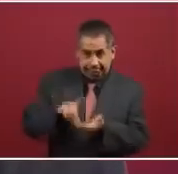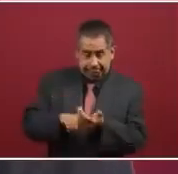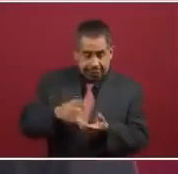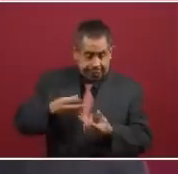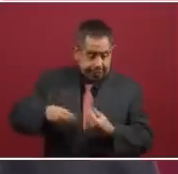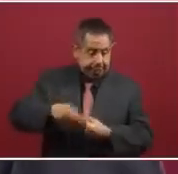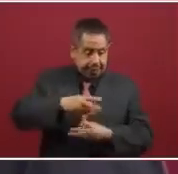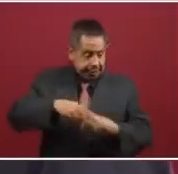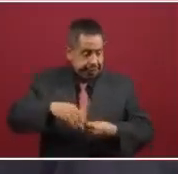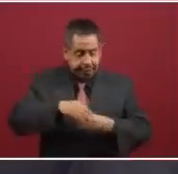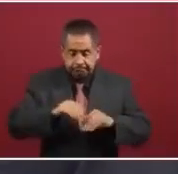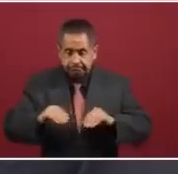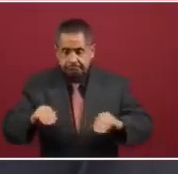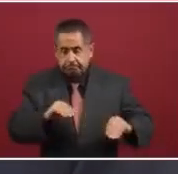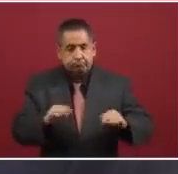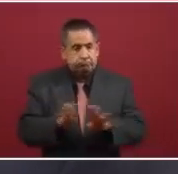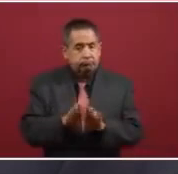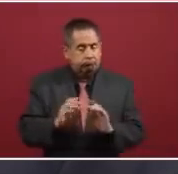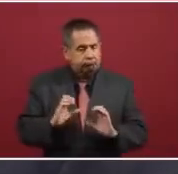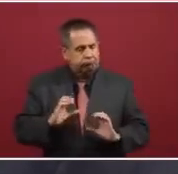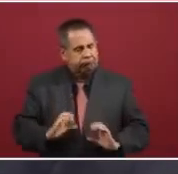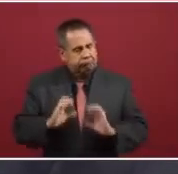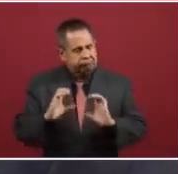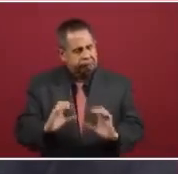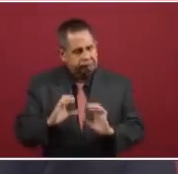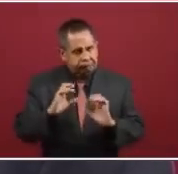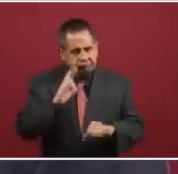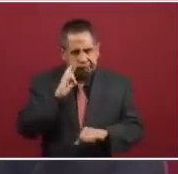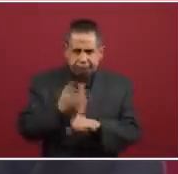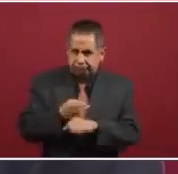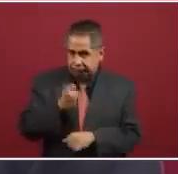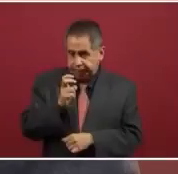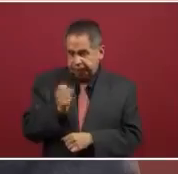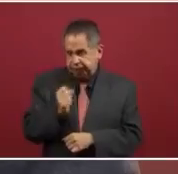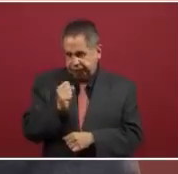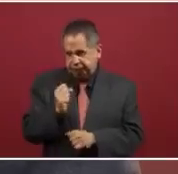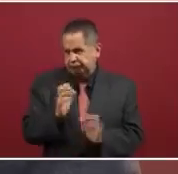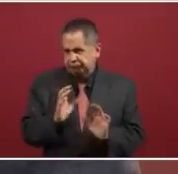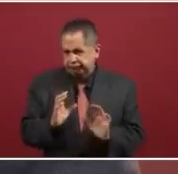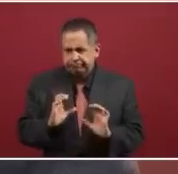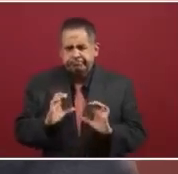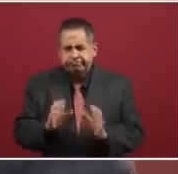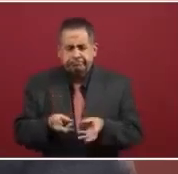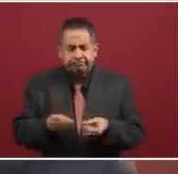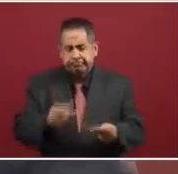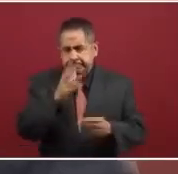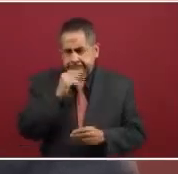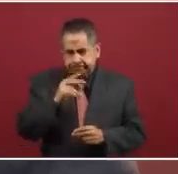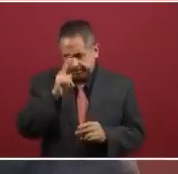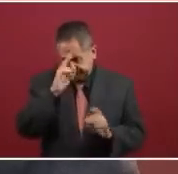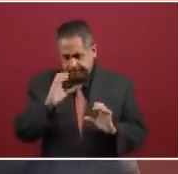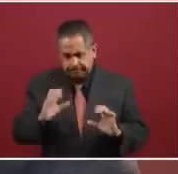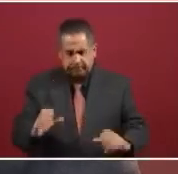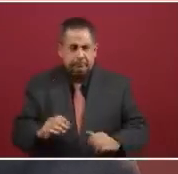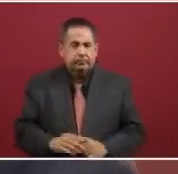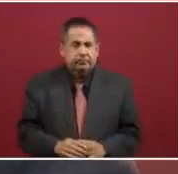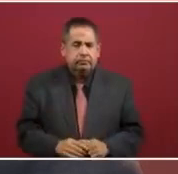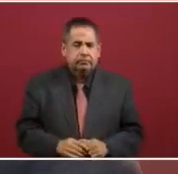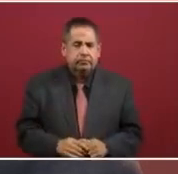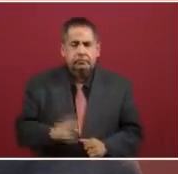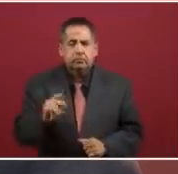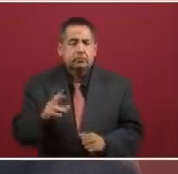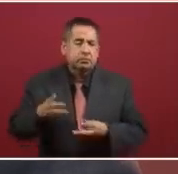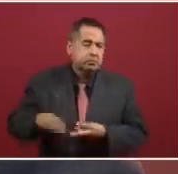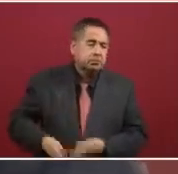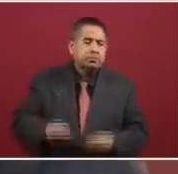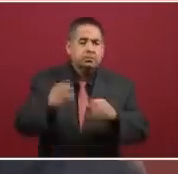pues con mucho rigor, con prudencia, no es